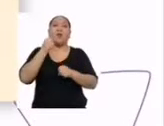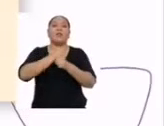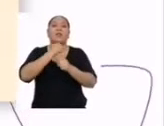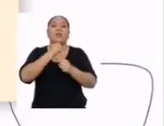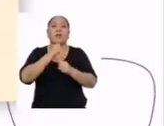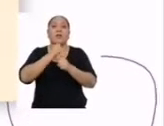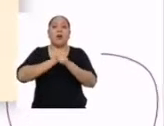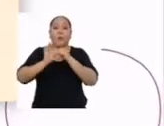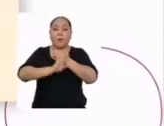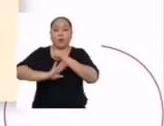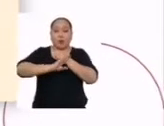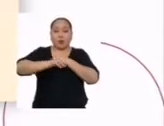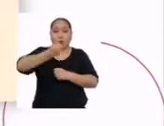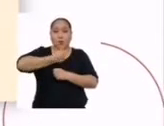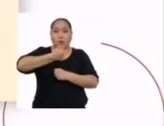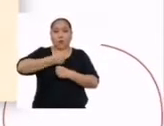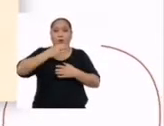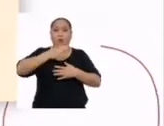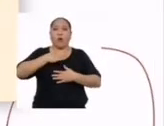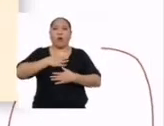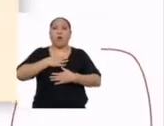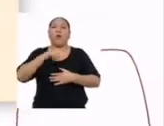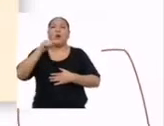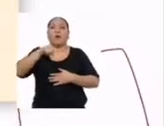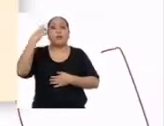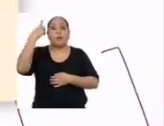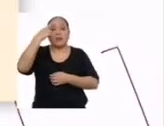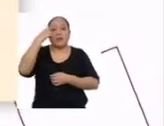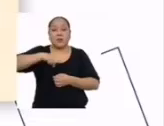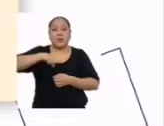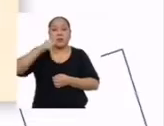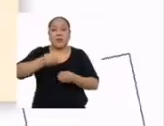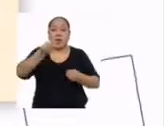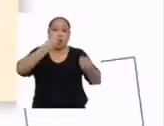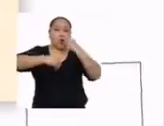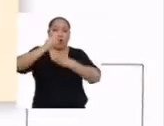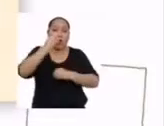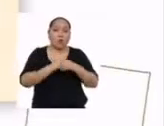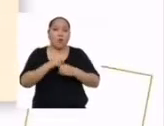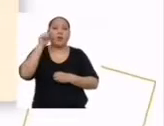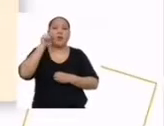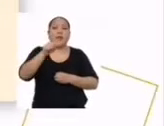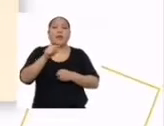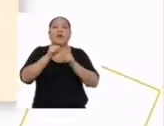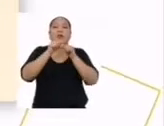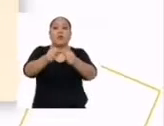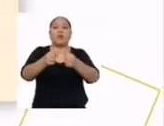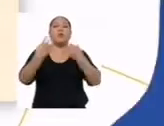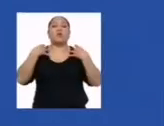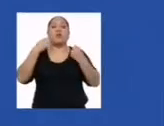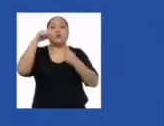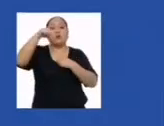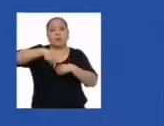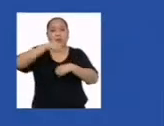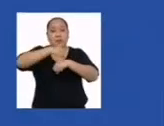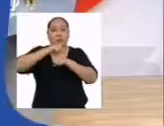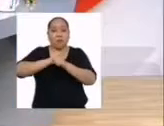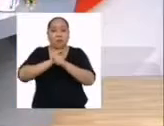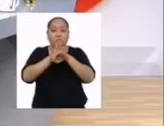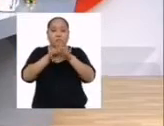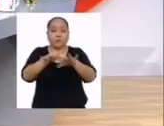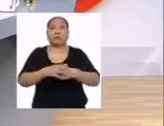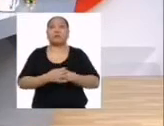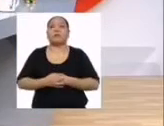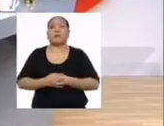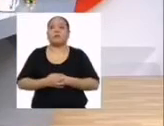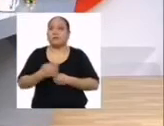Por ello, es importante satisfacer las necesidades nutricionales y mantenerte con salud durante esta pandemia.